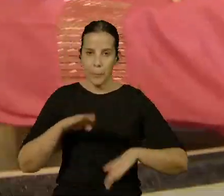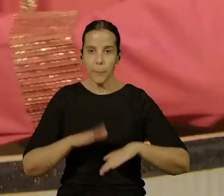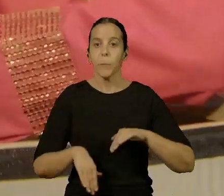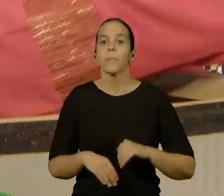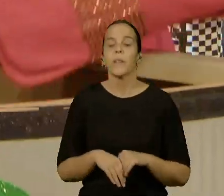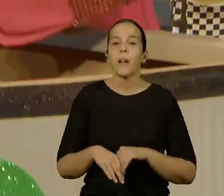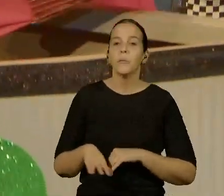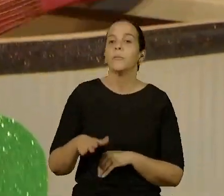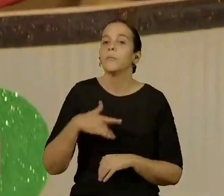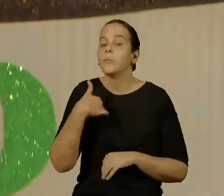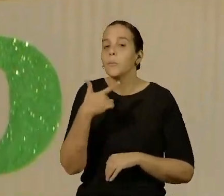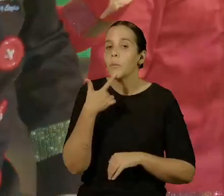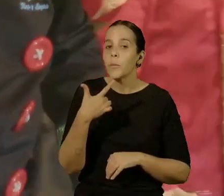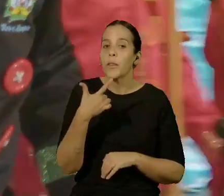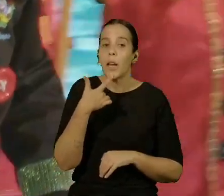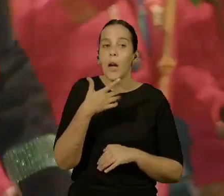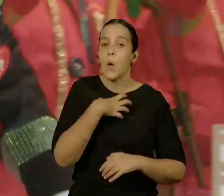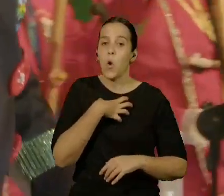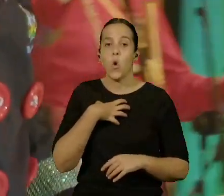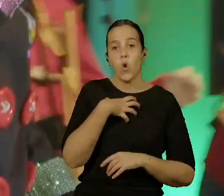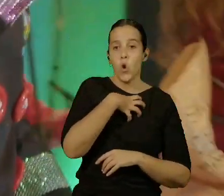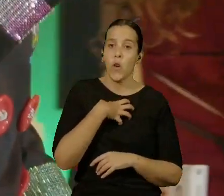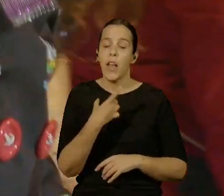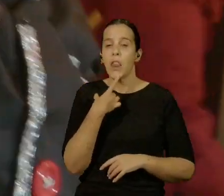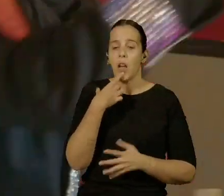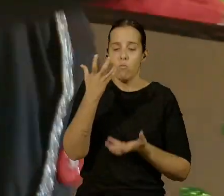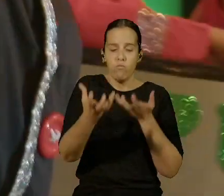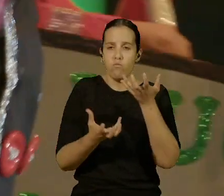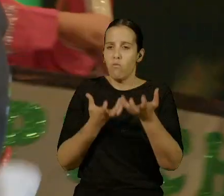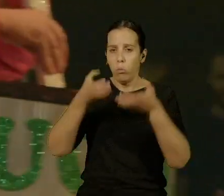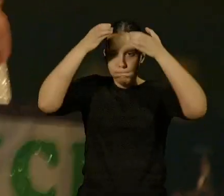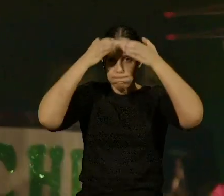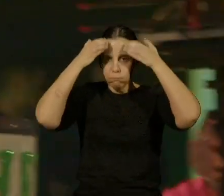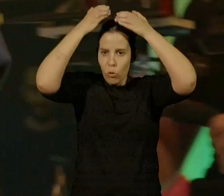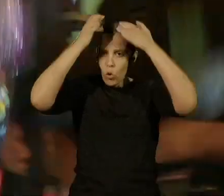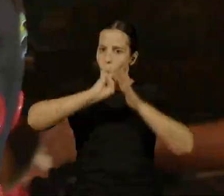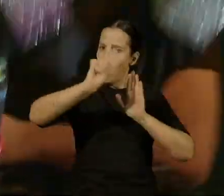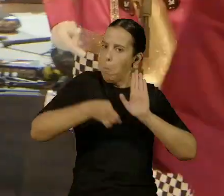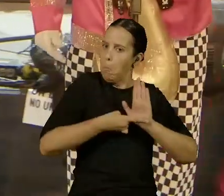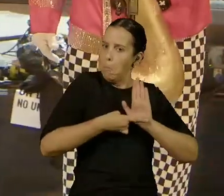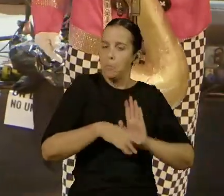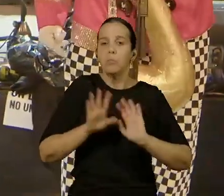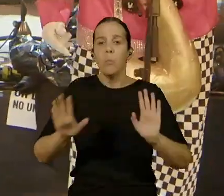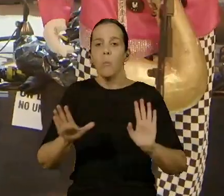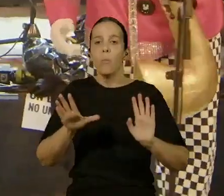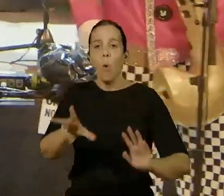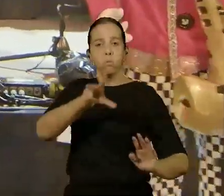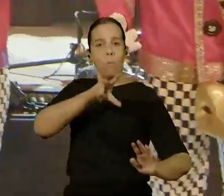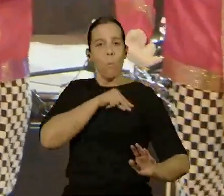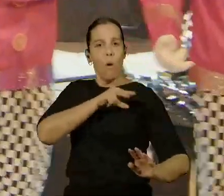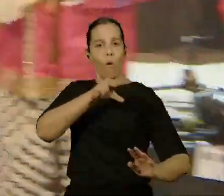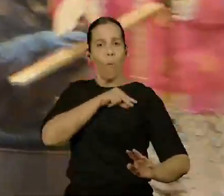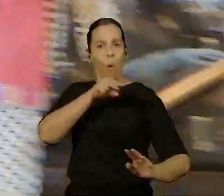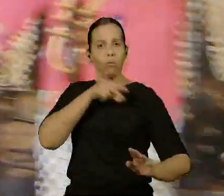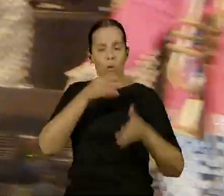Así nos sale a decir un cocinero completo, pues tiene más estrellas